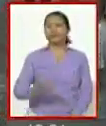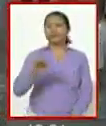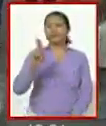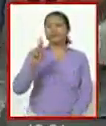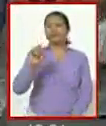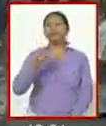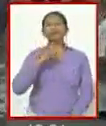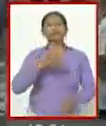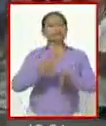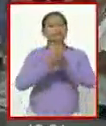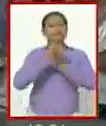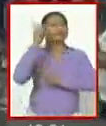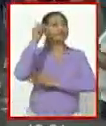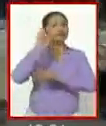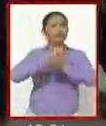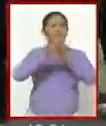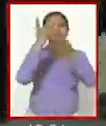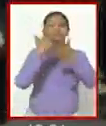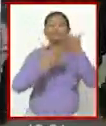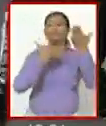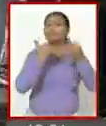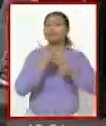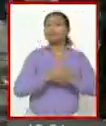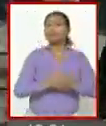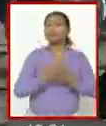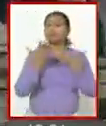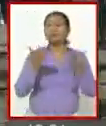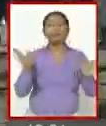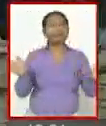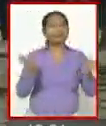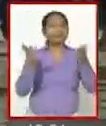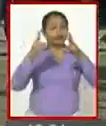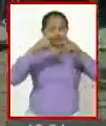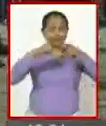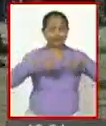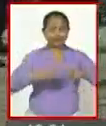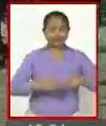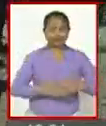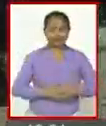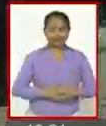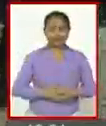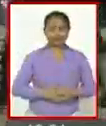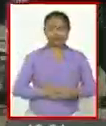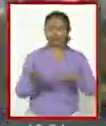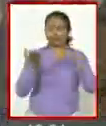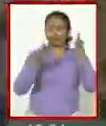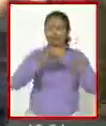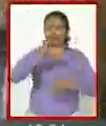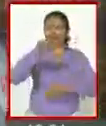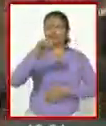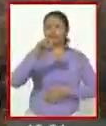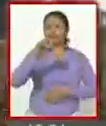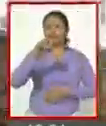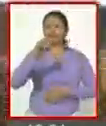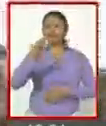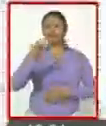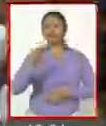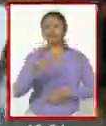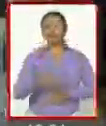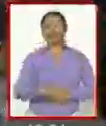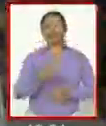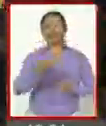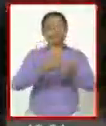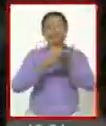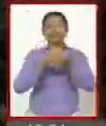Exige al gobierno nacional que se esclarezcan los hechos y que haya celeridad en la investigación. La muerte de Jonathan no va a ser en vano, va a ser